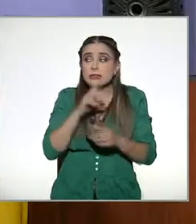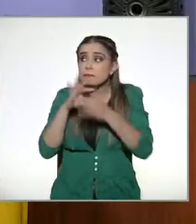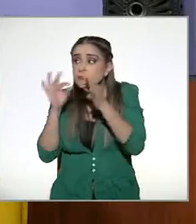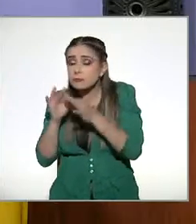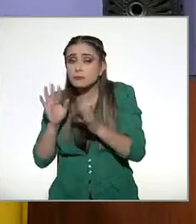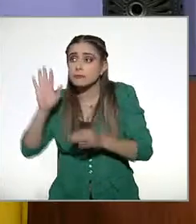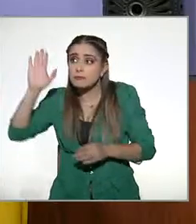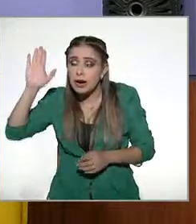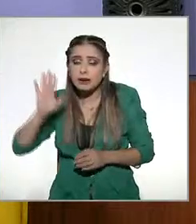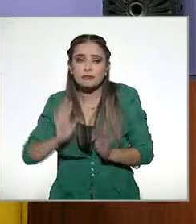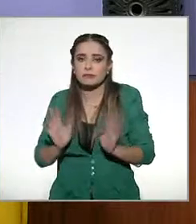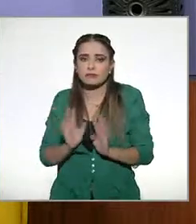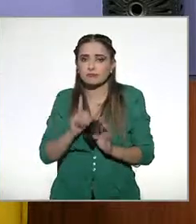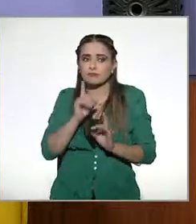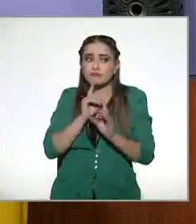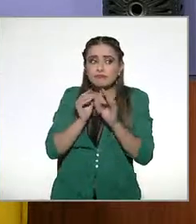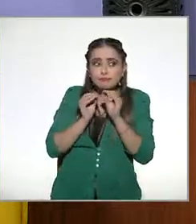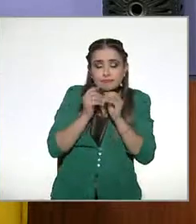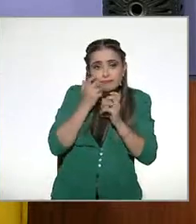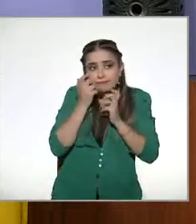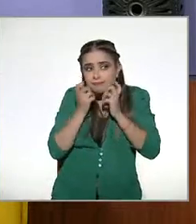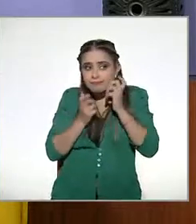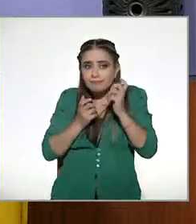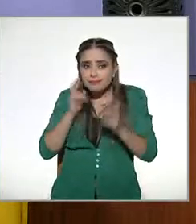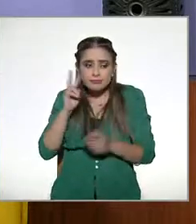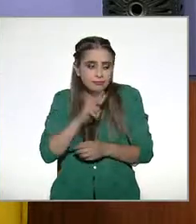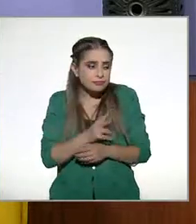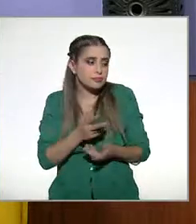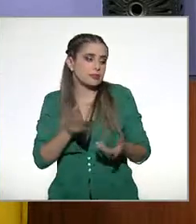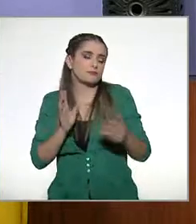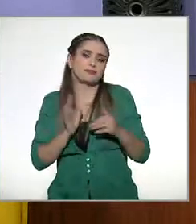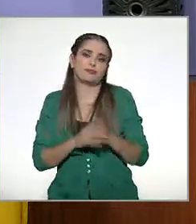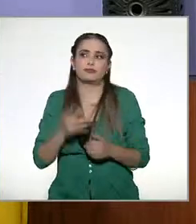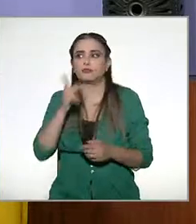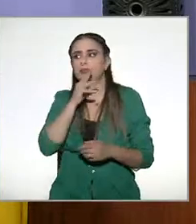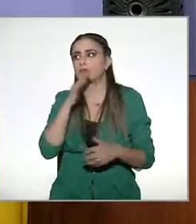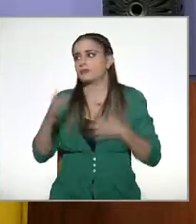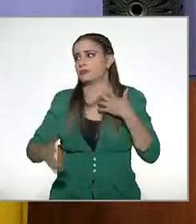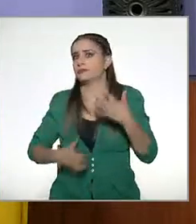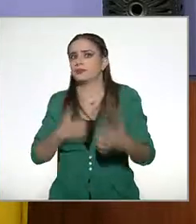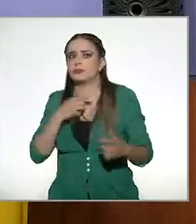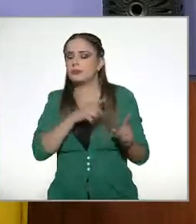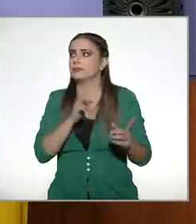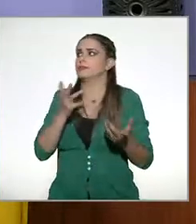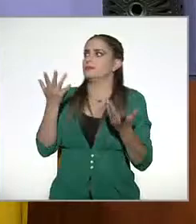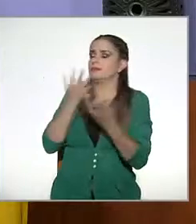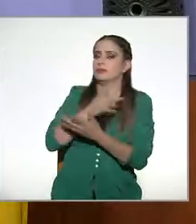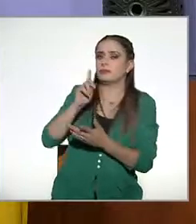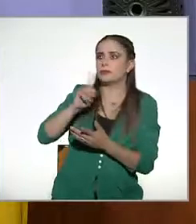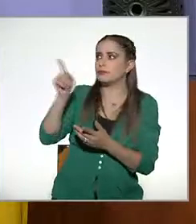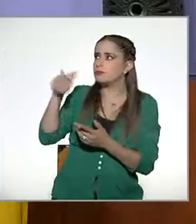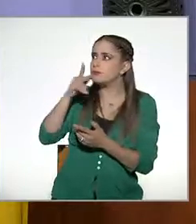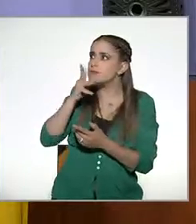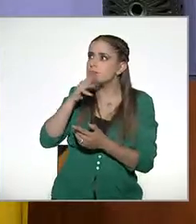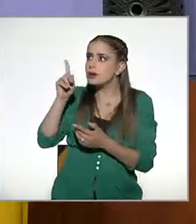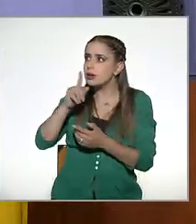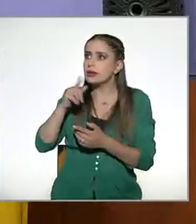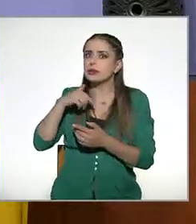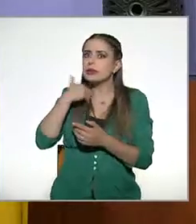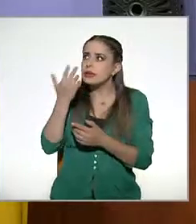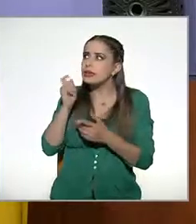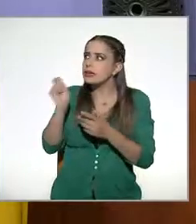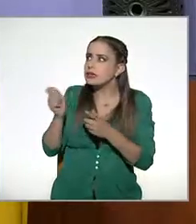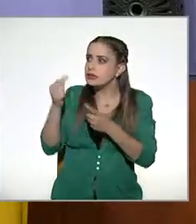participa y entonces esos prejuicios de alguna manera juegan como un juicio subjetivo al momento de toda